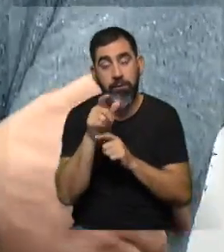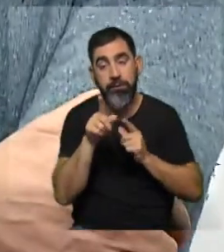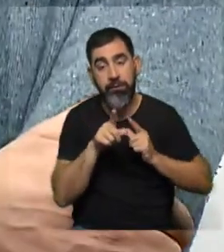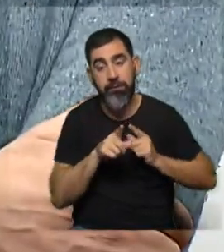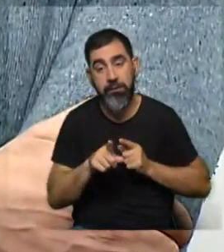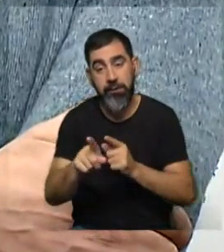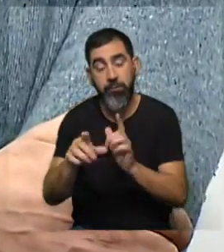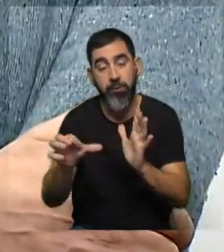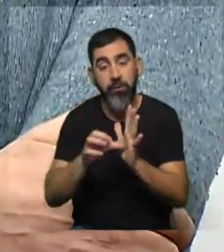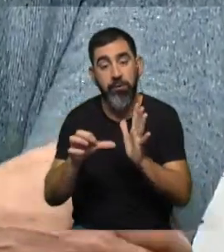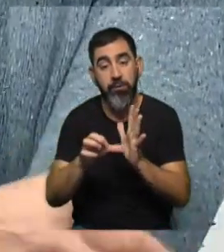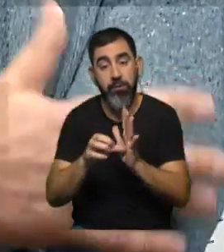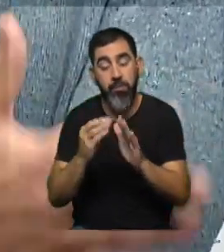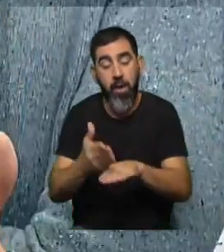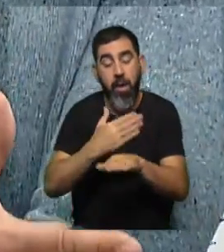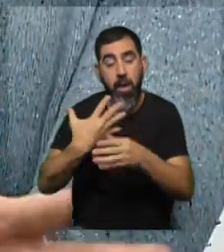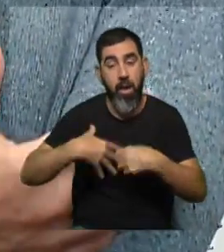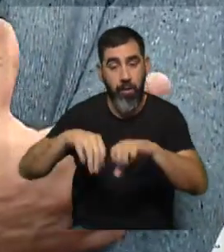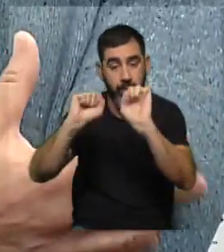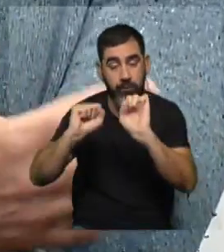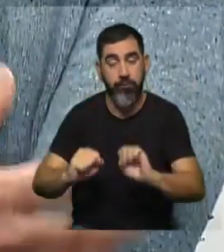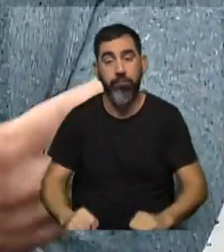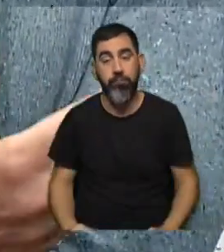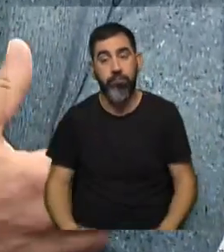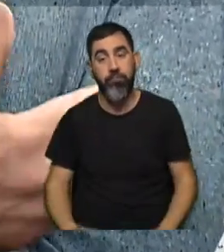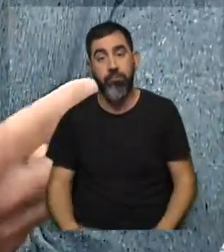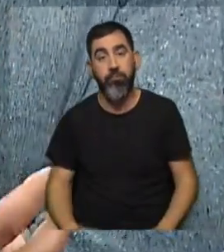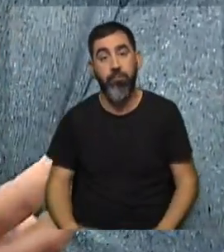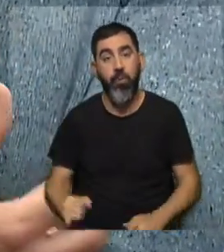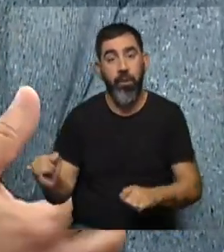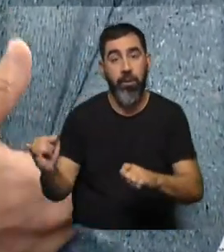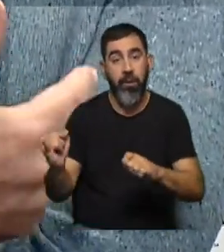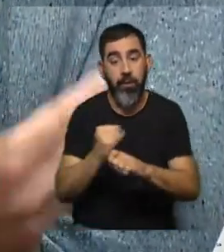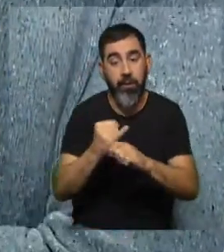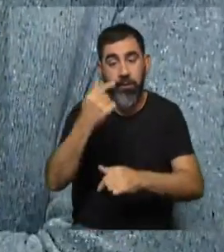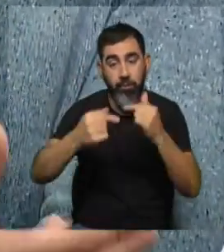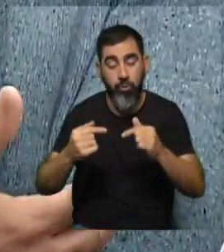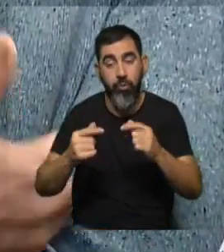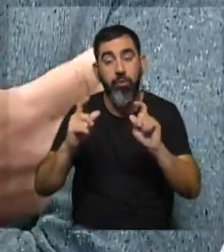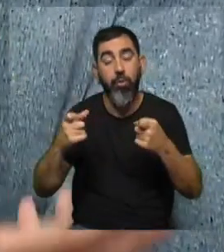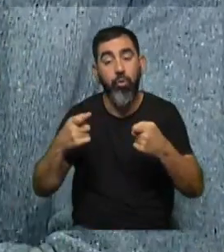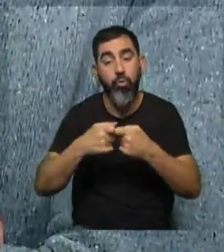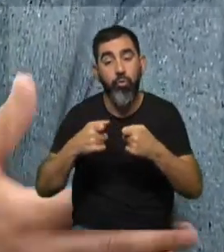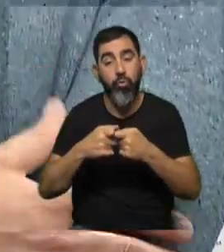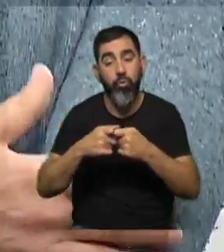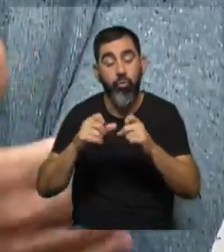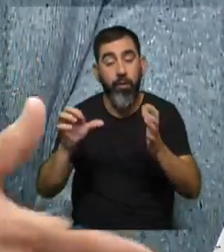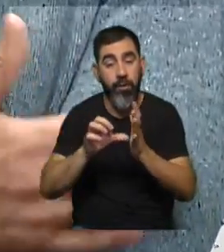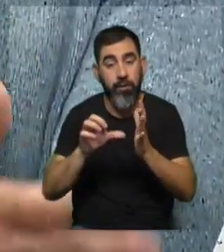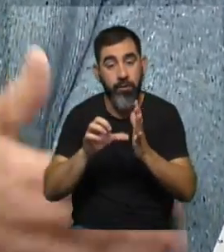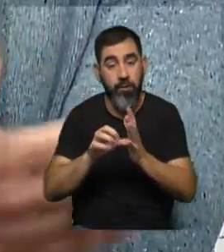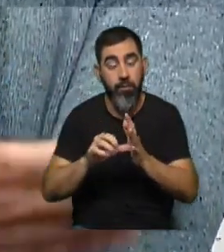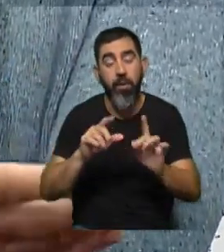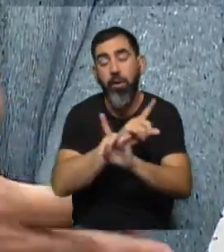seguimiento a través del sistema alerta temprana este que es a nivel de de las instituciones y de Los Socios activos del sistema y